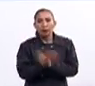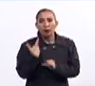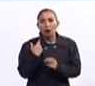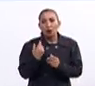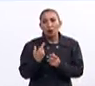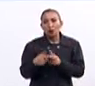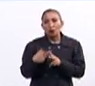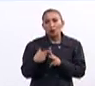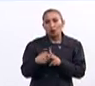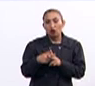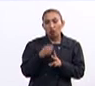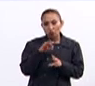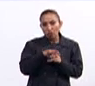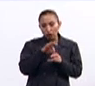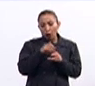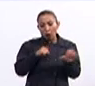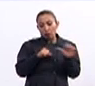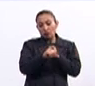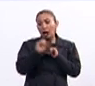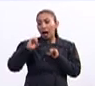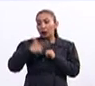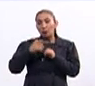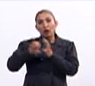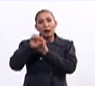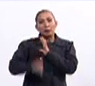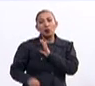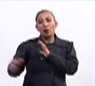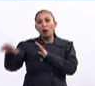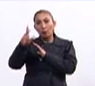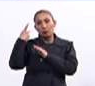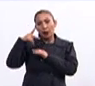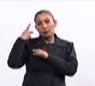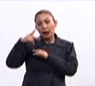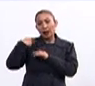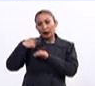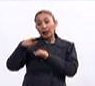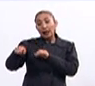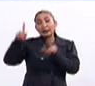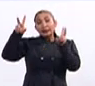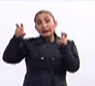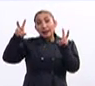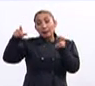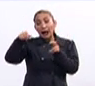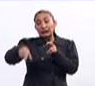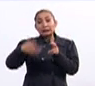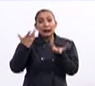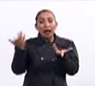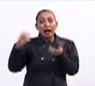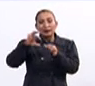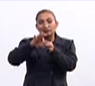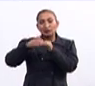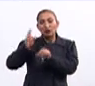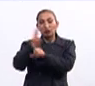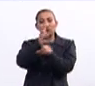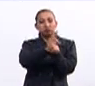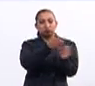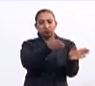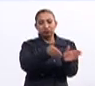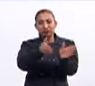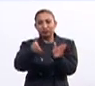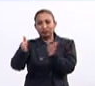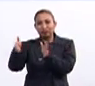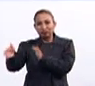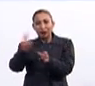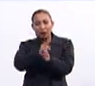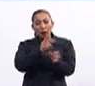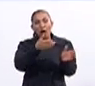los votos. Sí, de manera sustituta, como en el caso de Puebla sucedió, que es desde luego que el tema era un tema de la cadena de custodia, que así le llaman